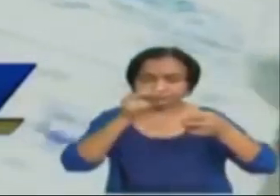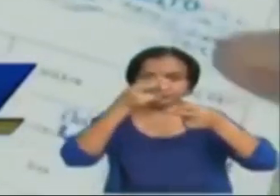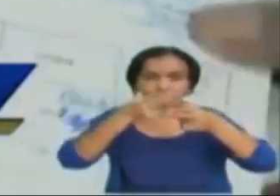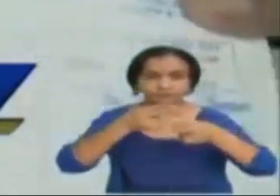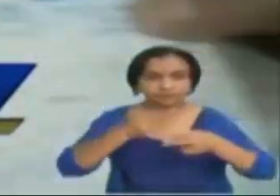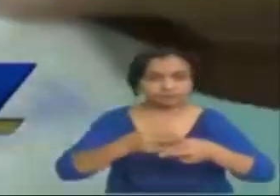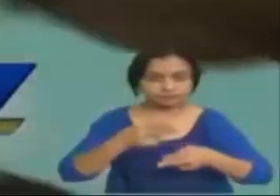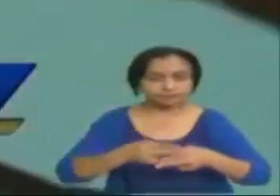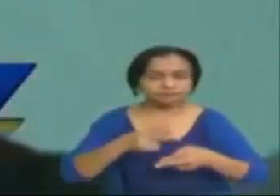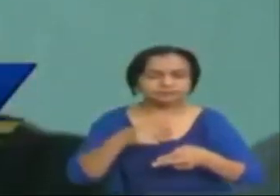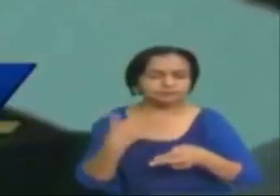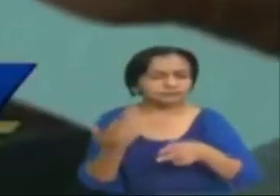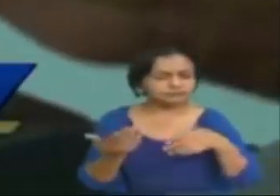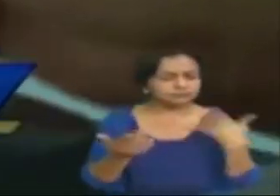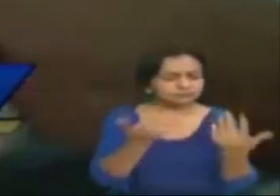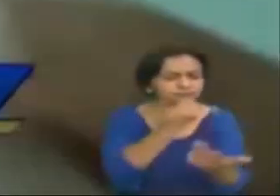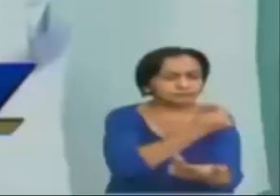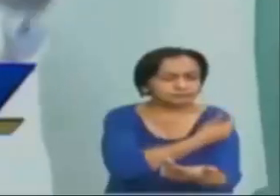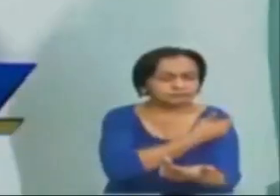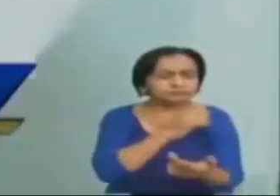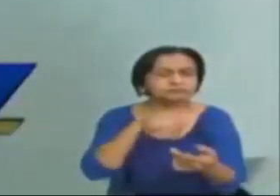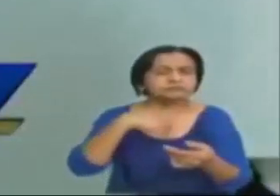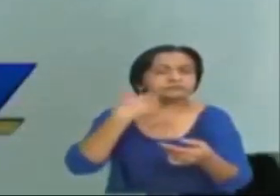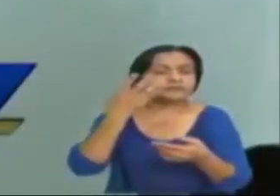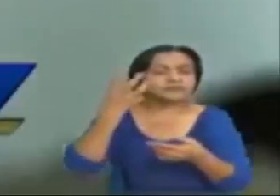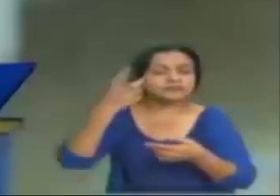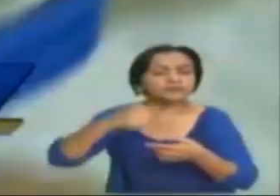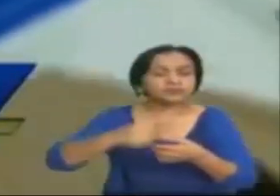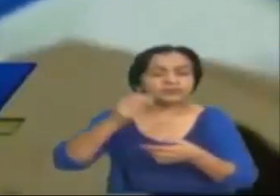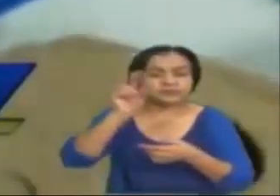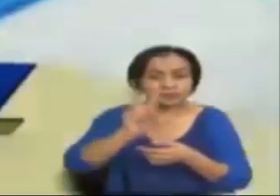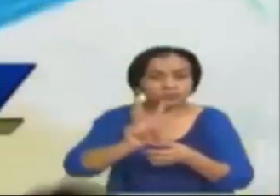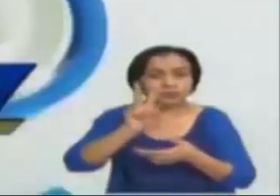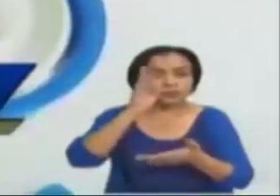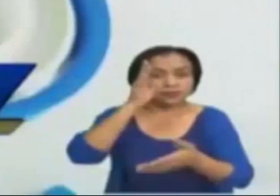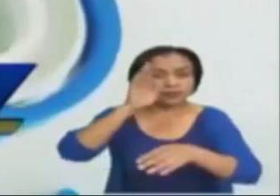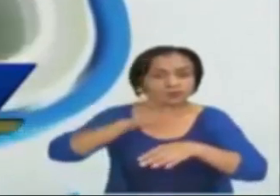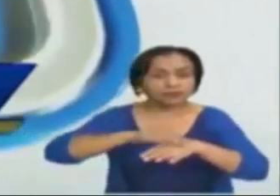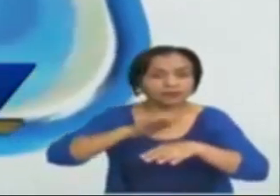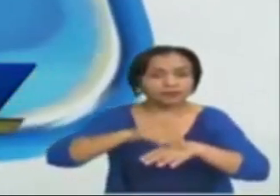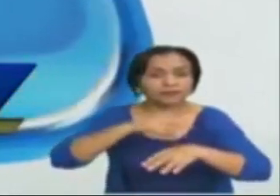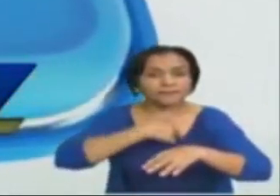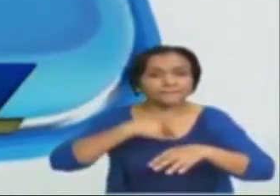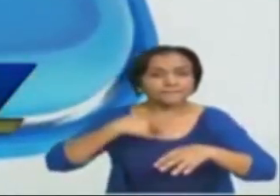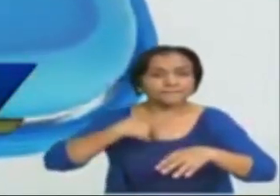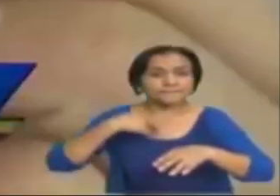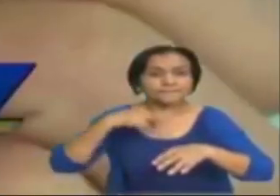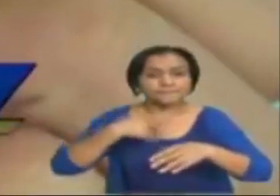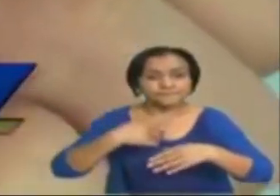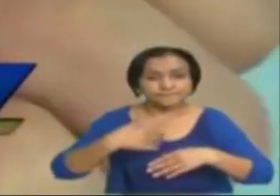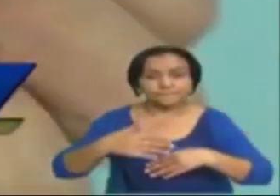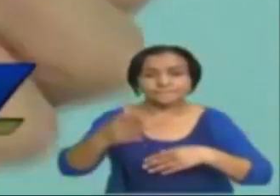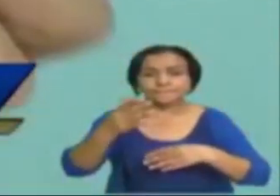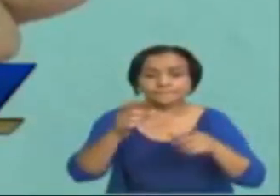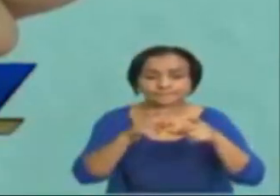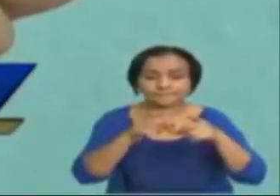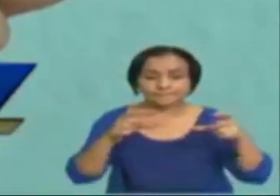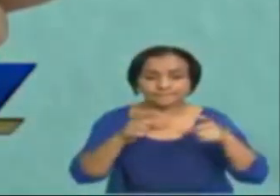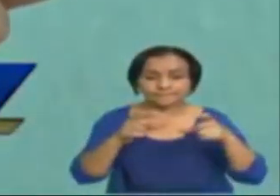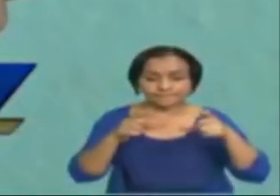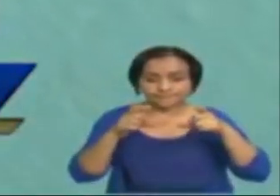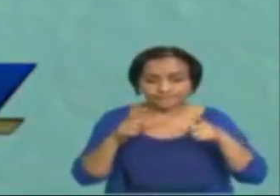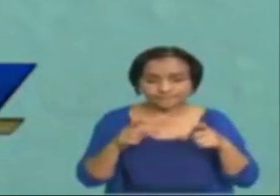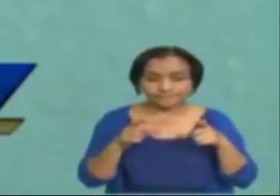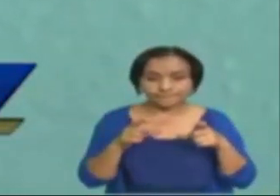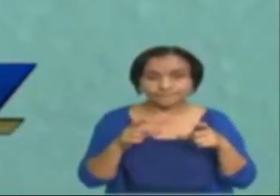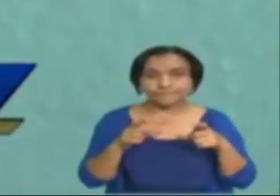quinta campaña, 64.7 ya de cumplimiento. Respecto a la jornada de vacunación contra la influenza, se